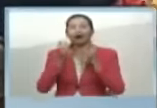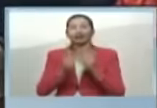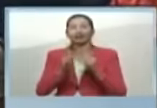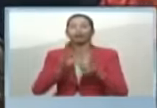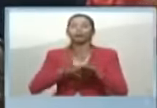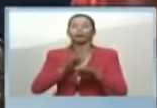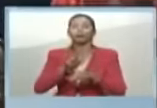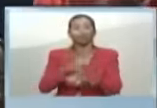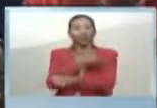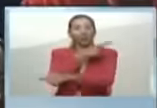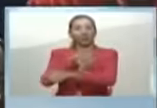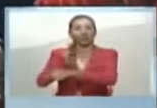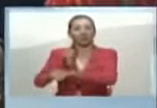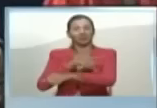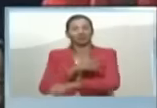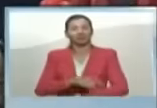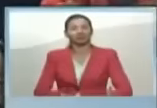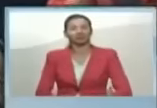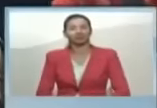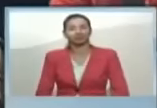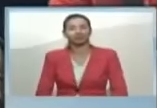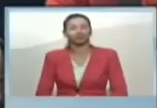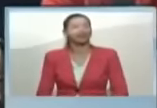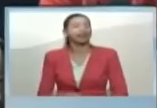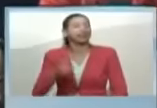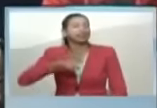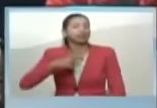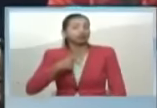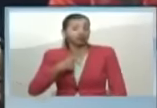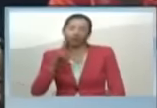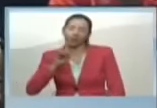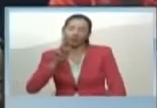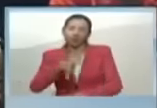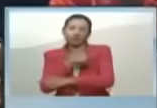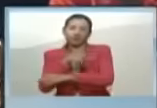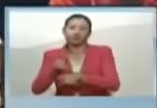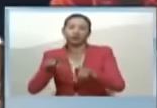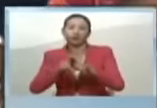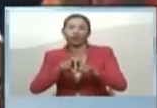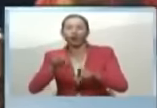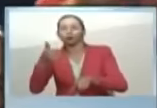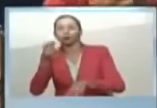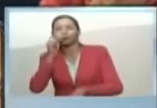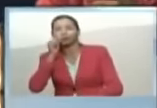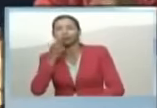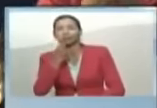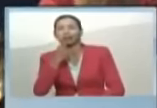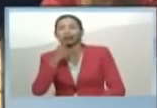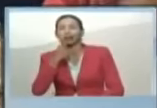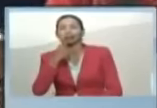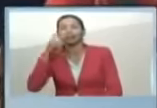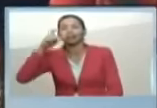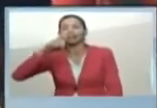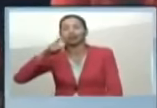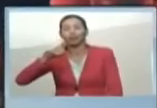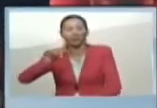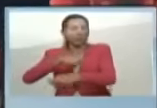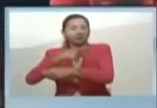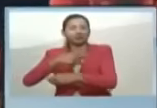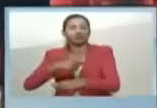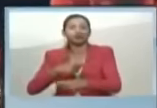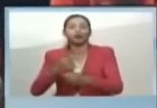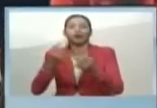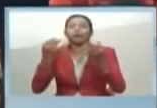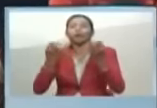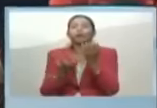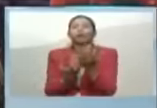poetas, para hacerlo, como decía Federico García Lorca, necesitan tener fuego en las